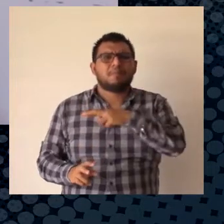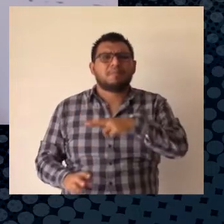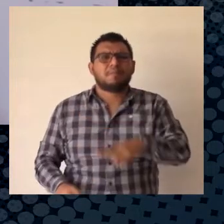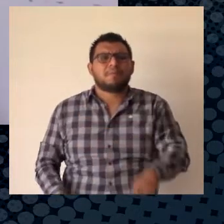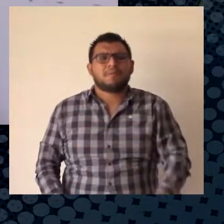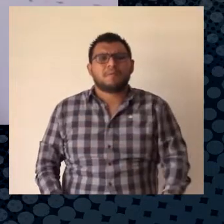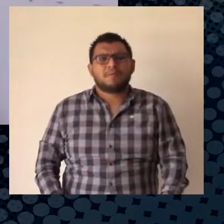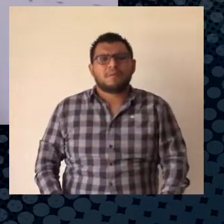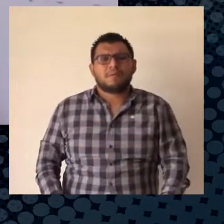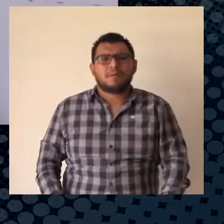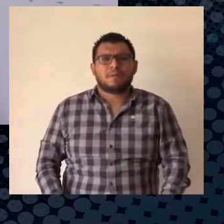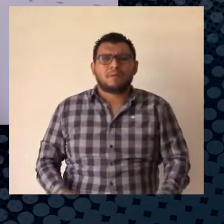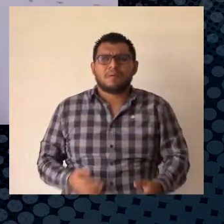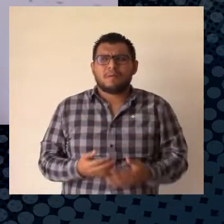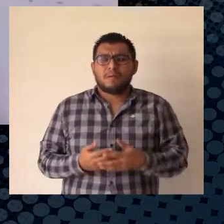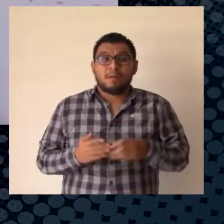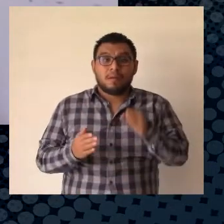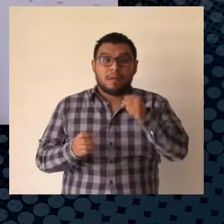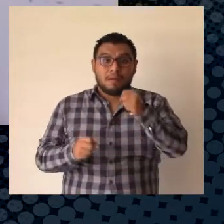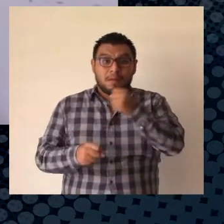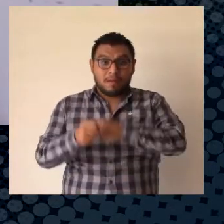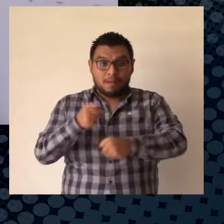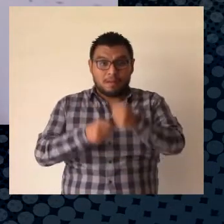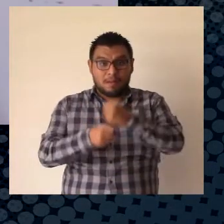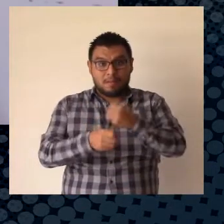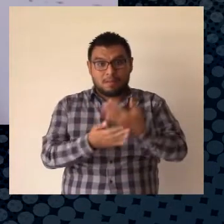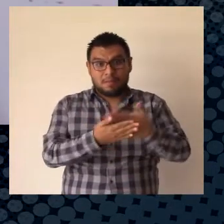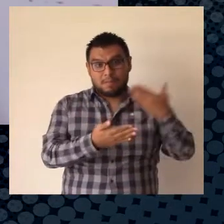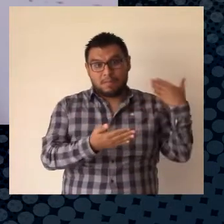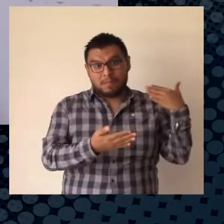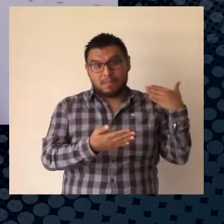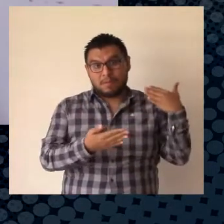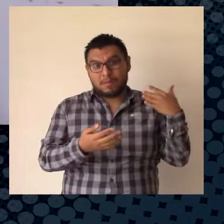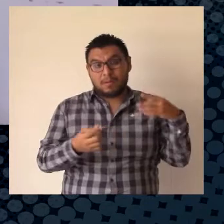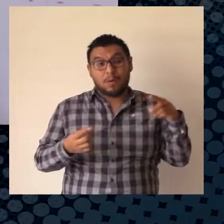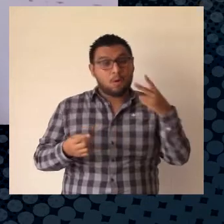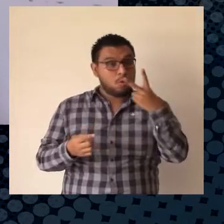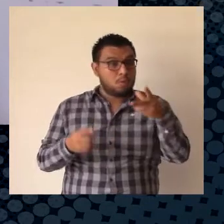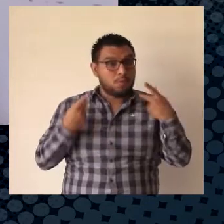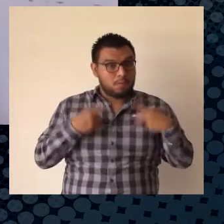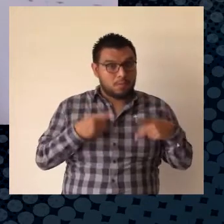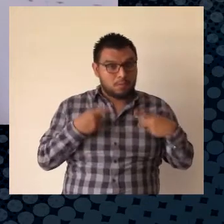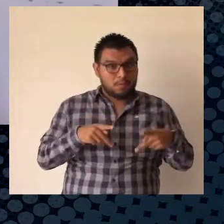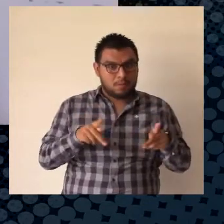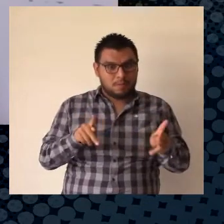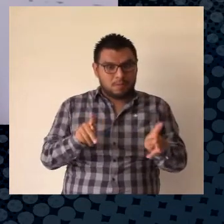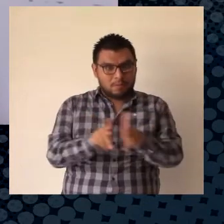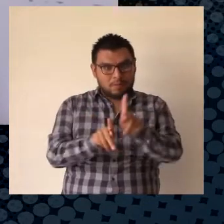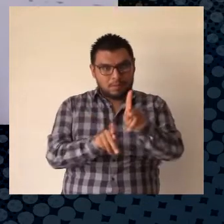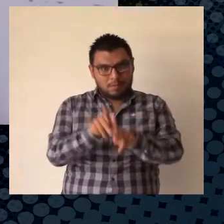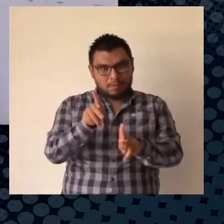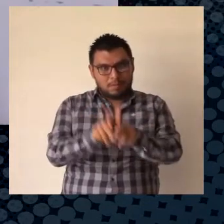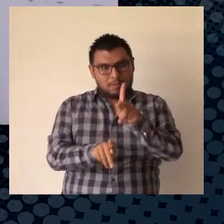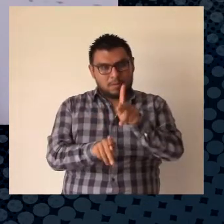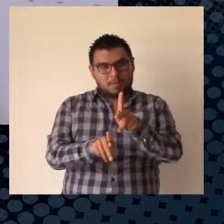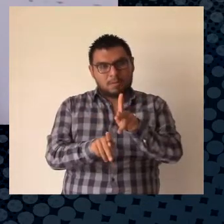Apenas pasó la semana pasada. Había una parejita que había estado